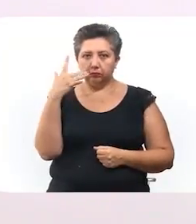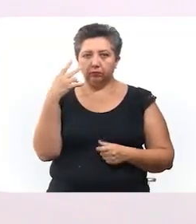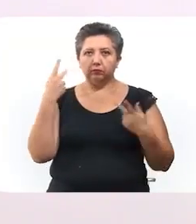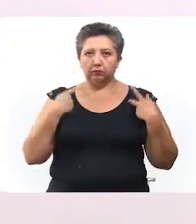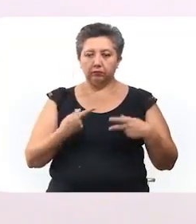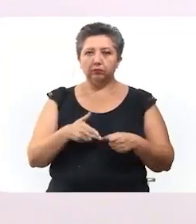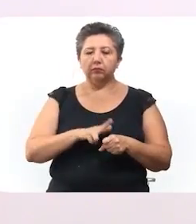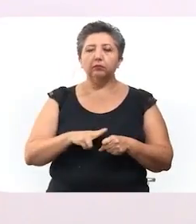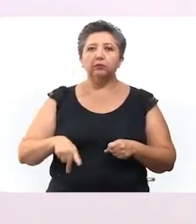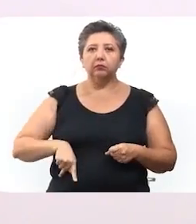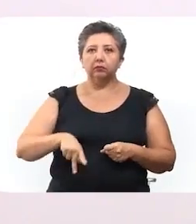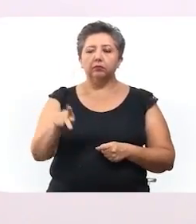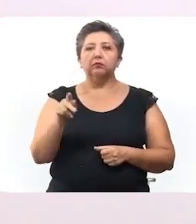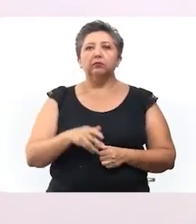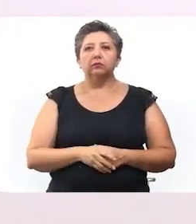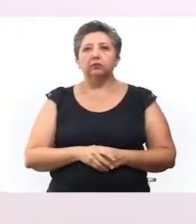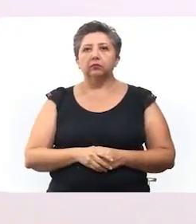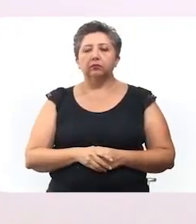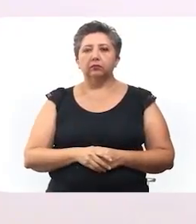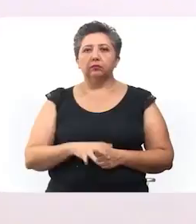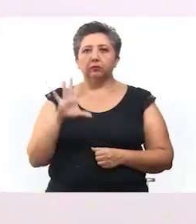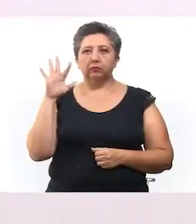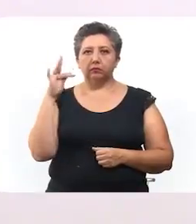250 pacientes en hospitales públicos.